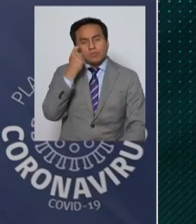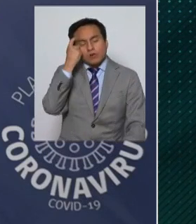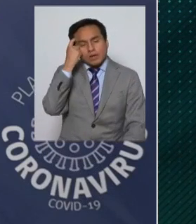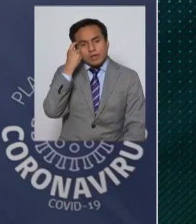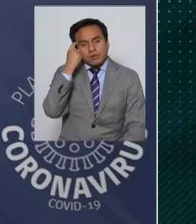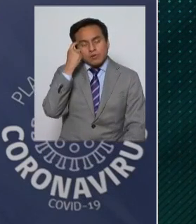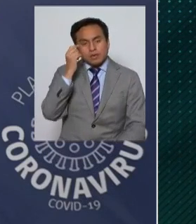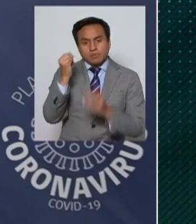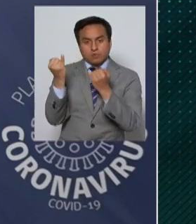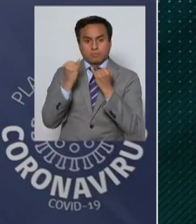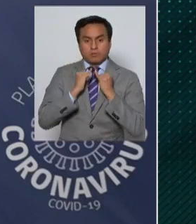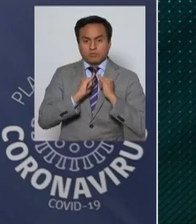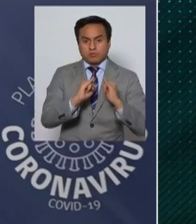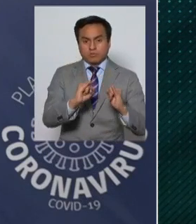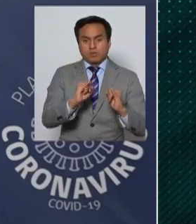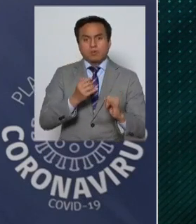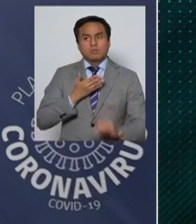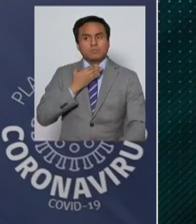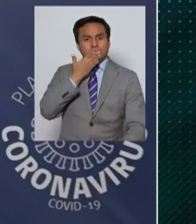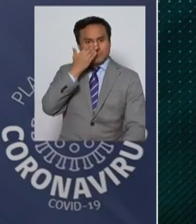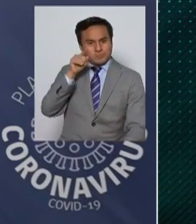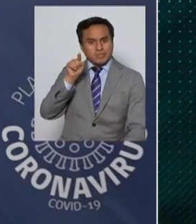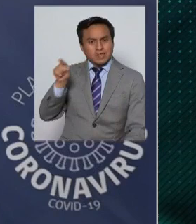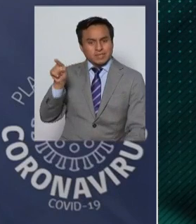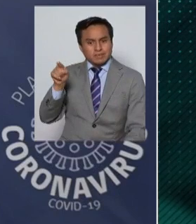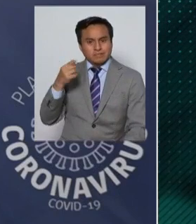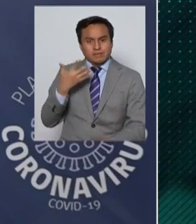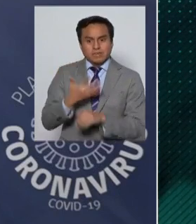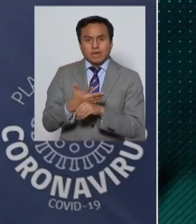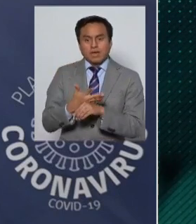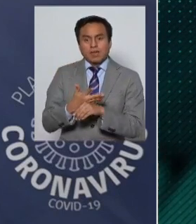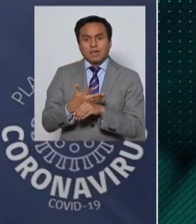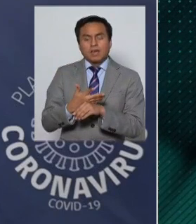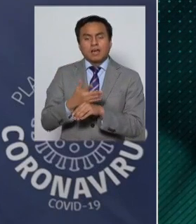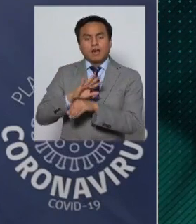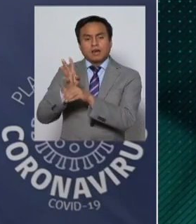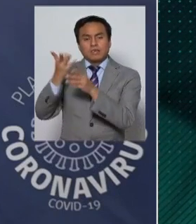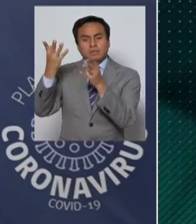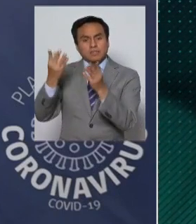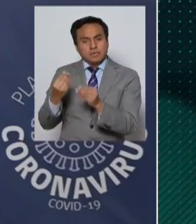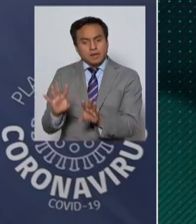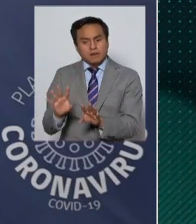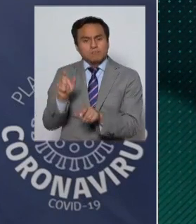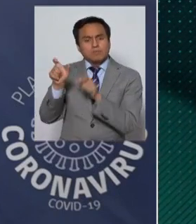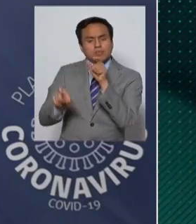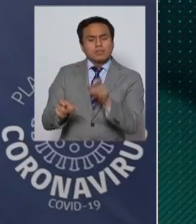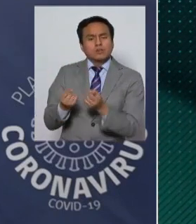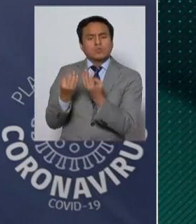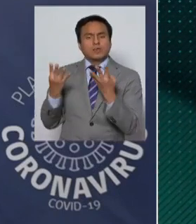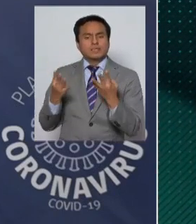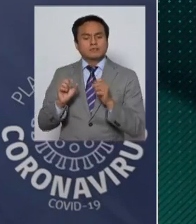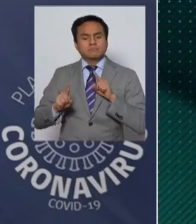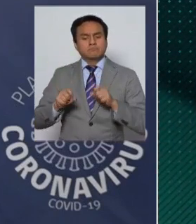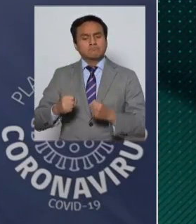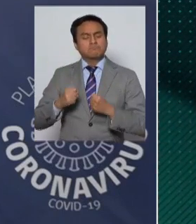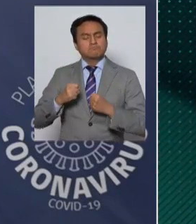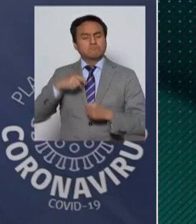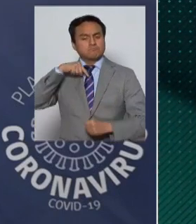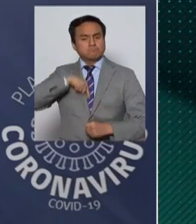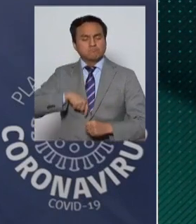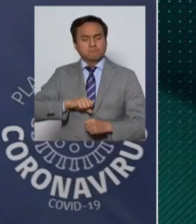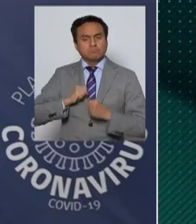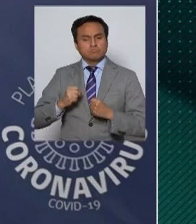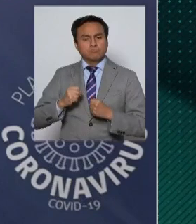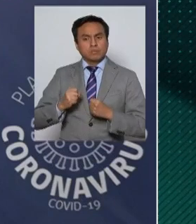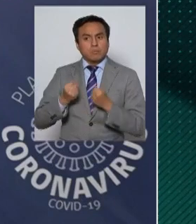la información que nos puede entregar Punta Arenas de habiendo pasado el brote, cuántas personas quedaron inmunizadas, puede